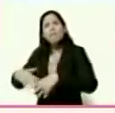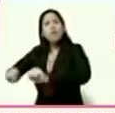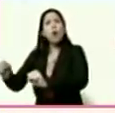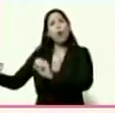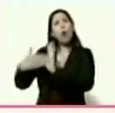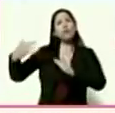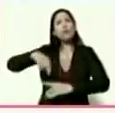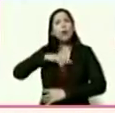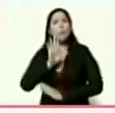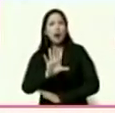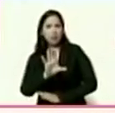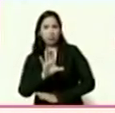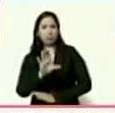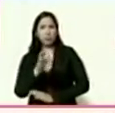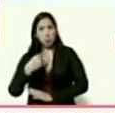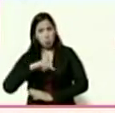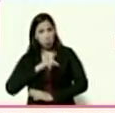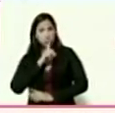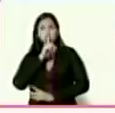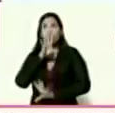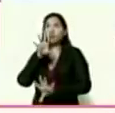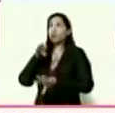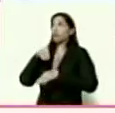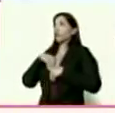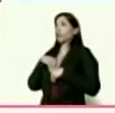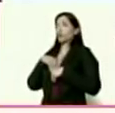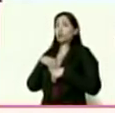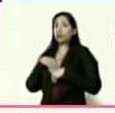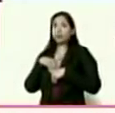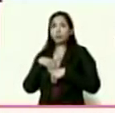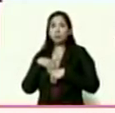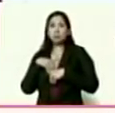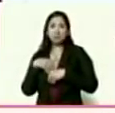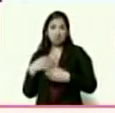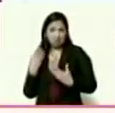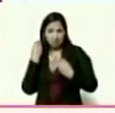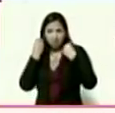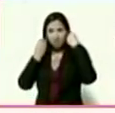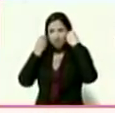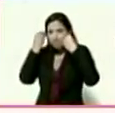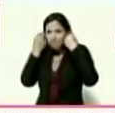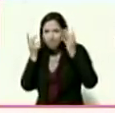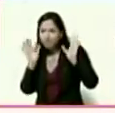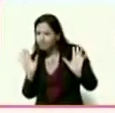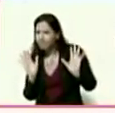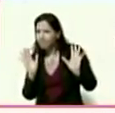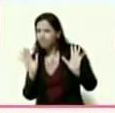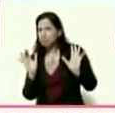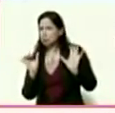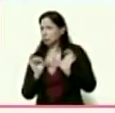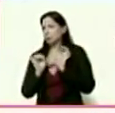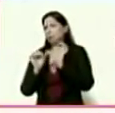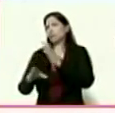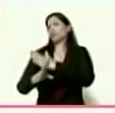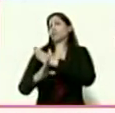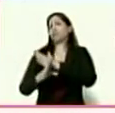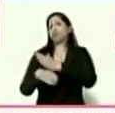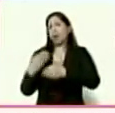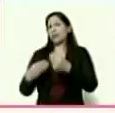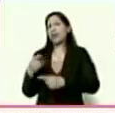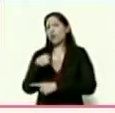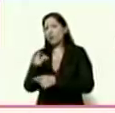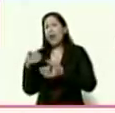país y que nosotros nos vamos a quedar con los brazos cruzados, sigan haciéndolo. Van a ir por muy mal